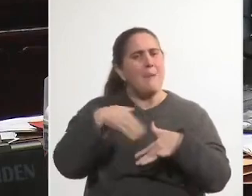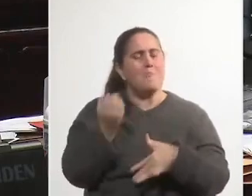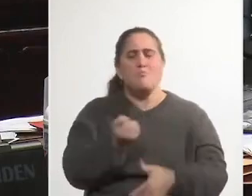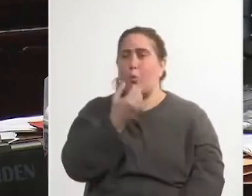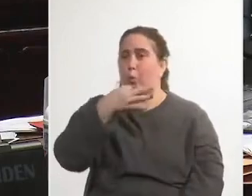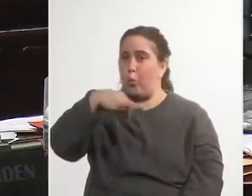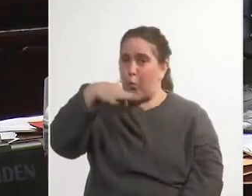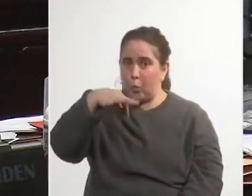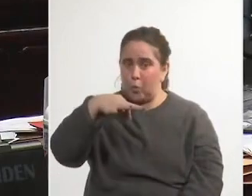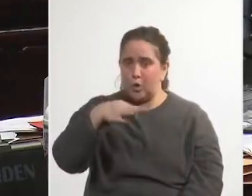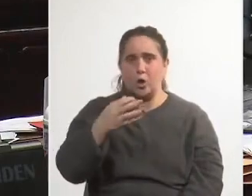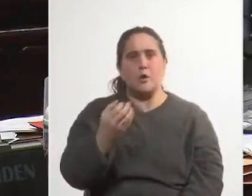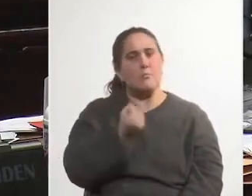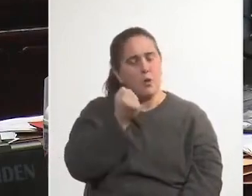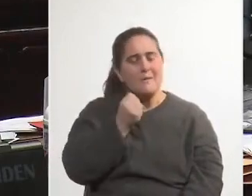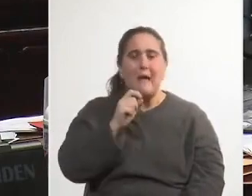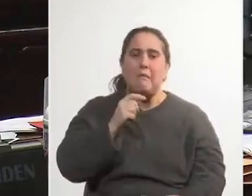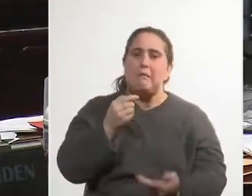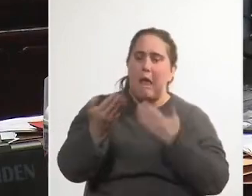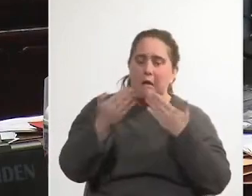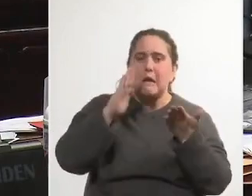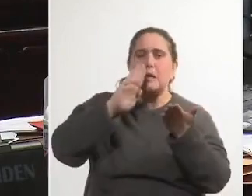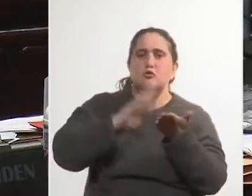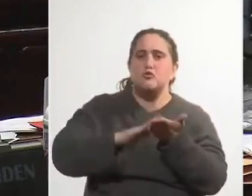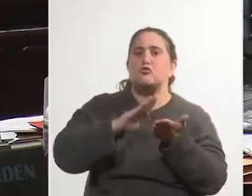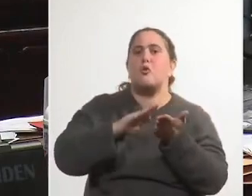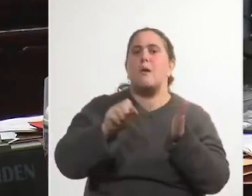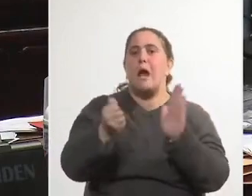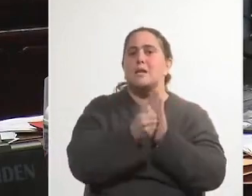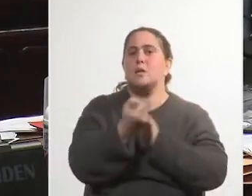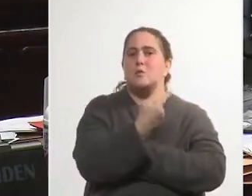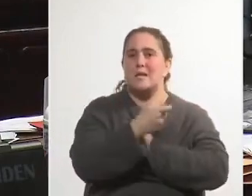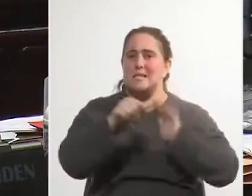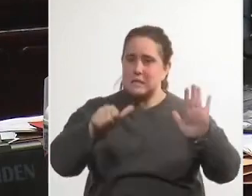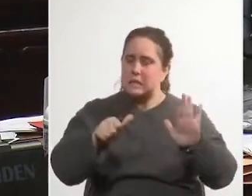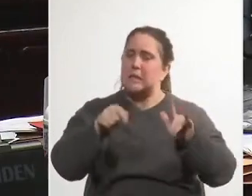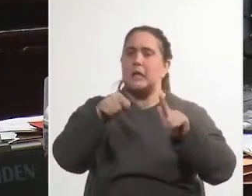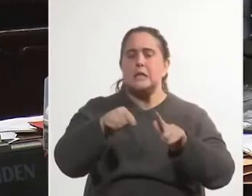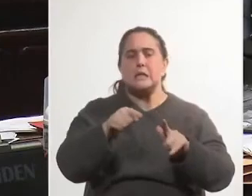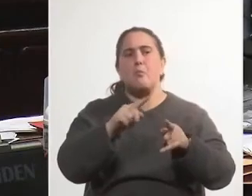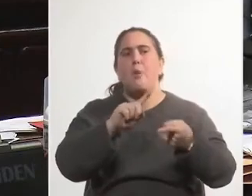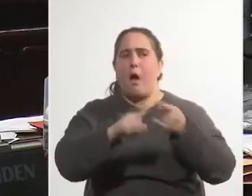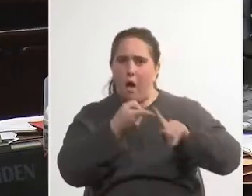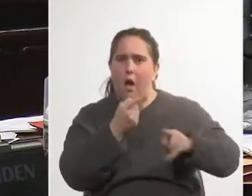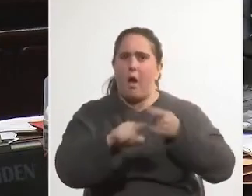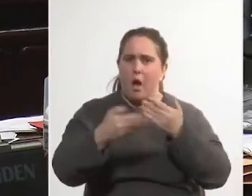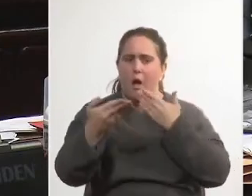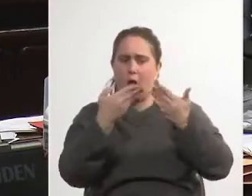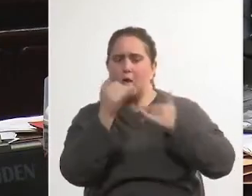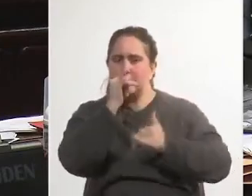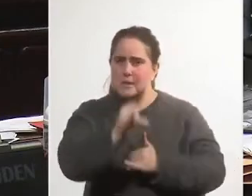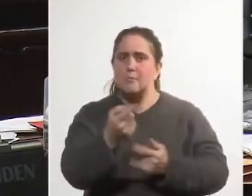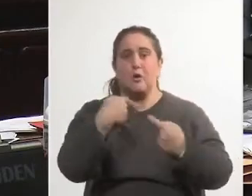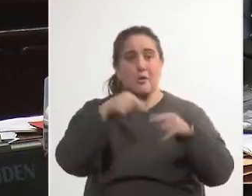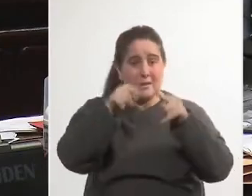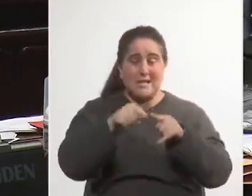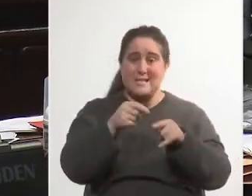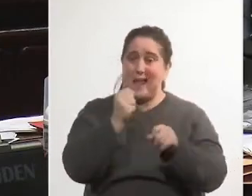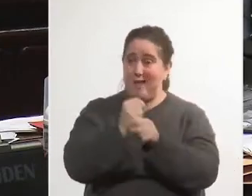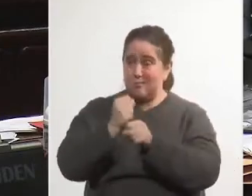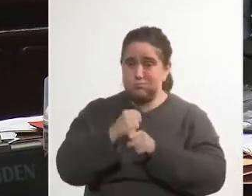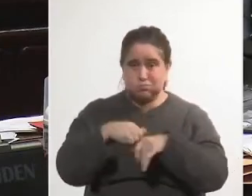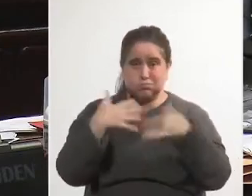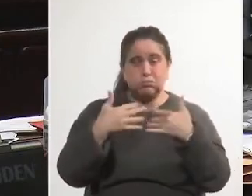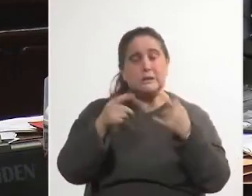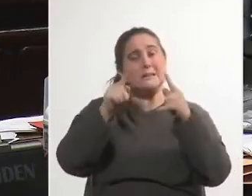debería discutirse es la derogación del artículo 17 que establece la ultraactividad. Pero incluso la ultraactividad también ha sido